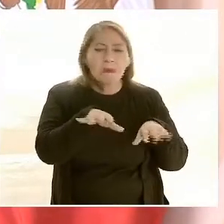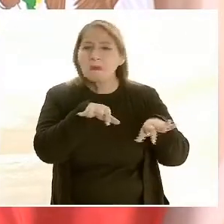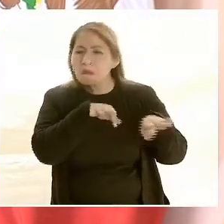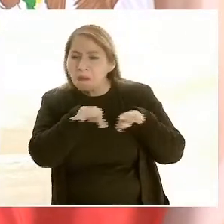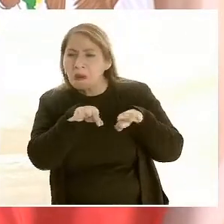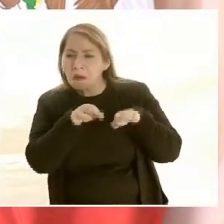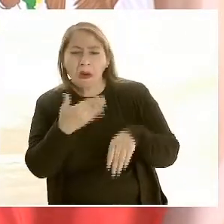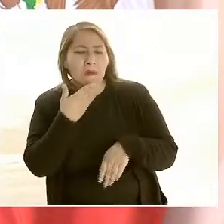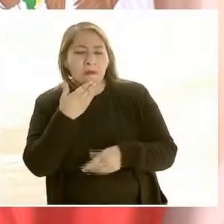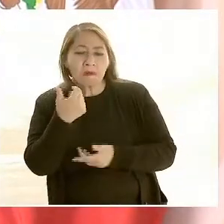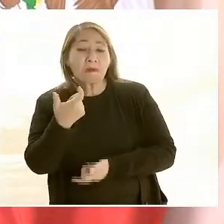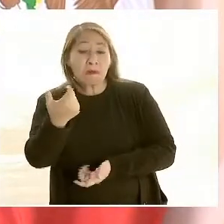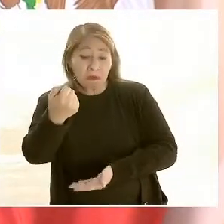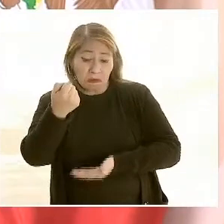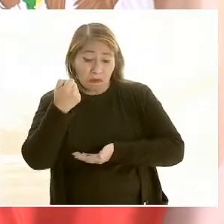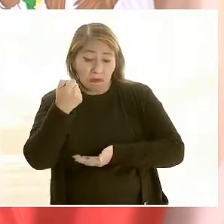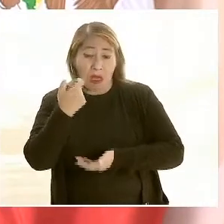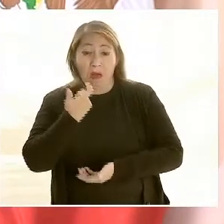los salarios,